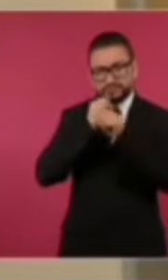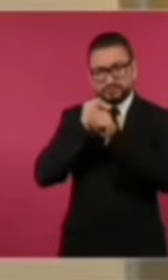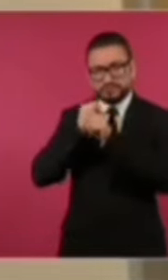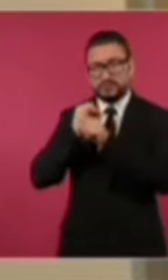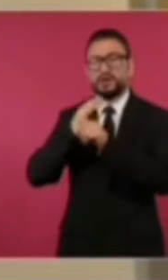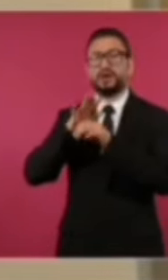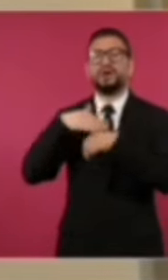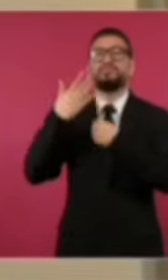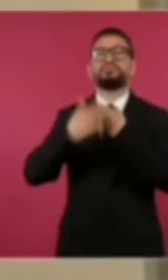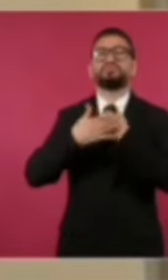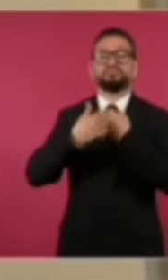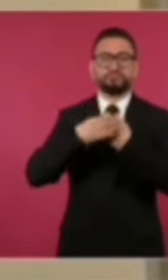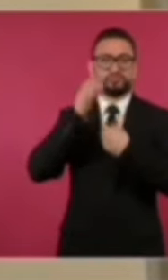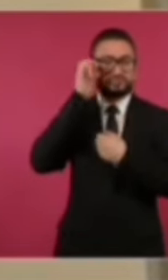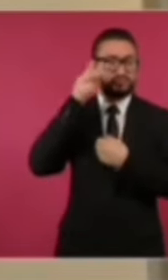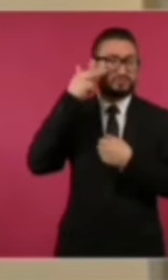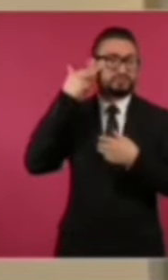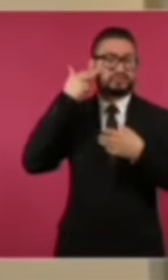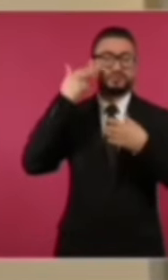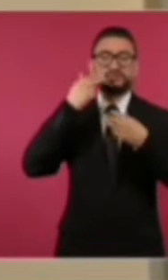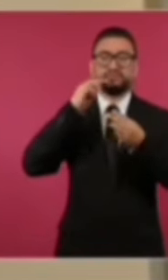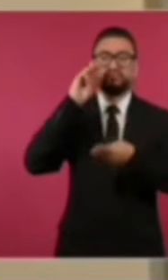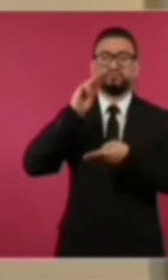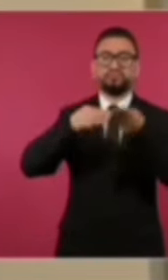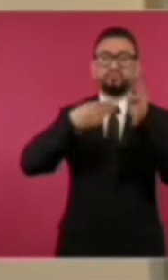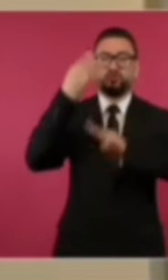completamente todo el mercado mundial.